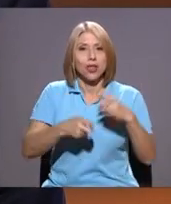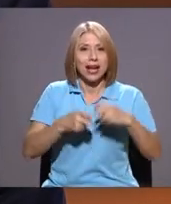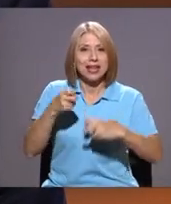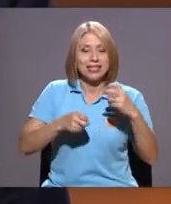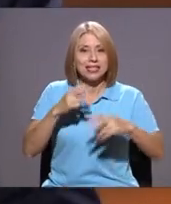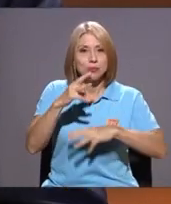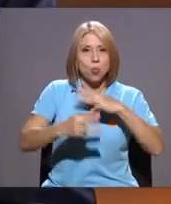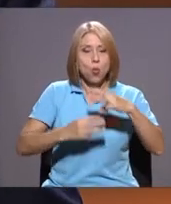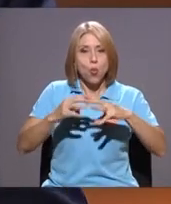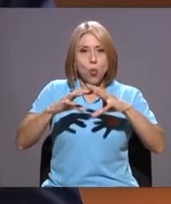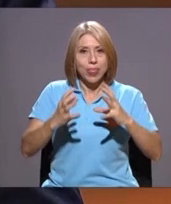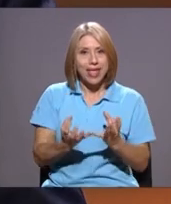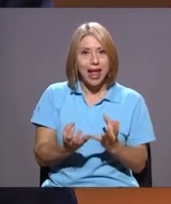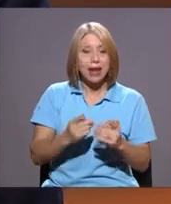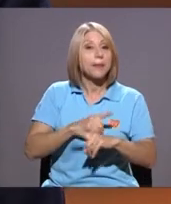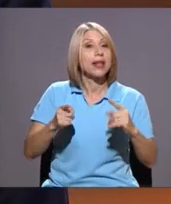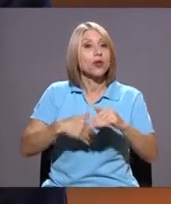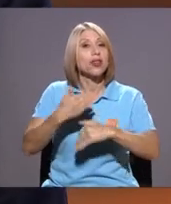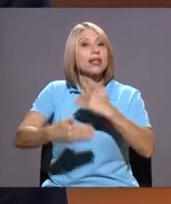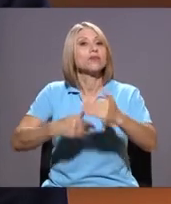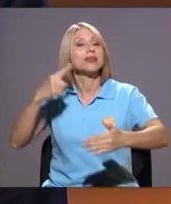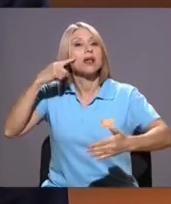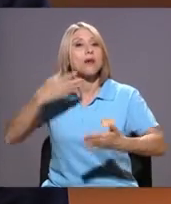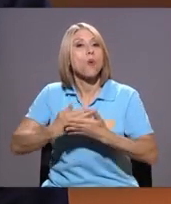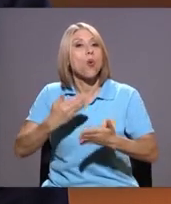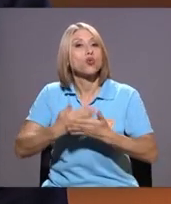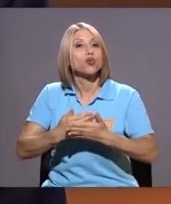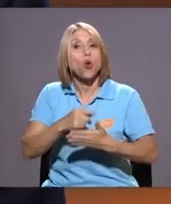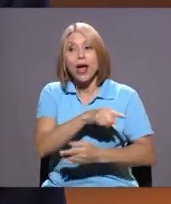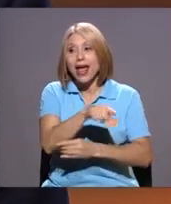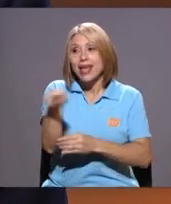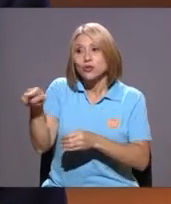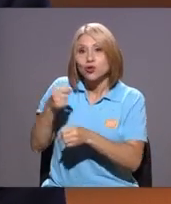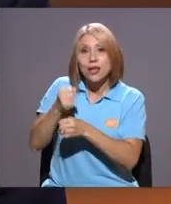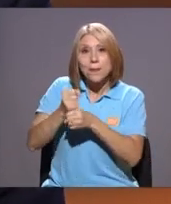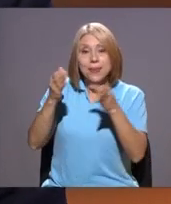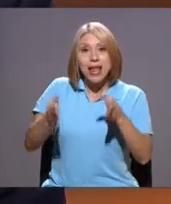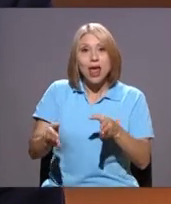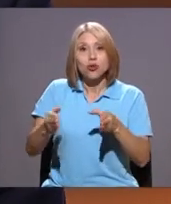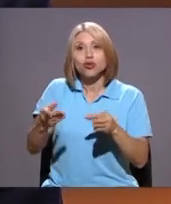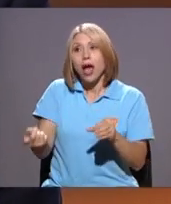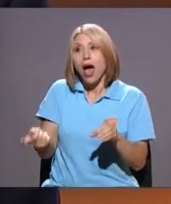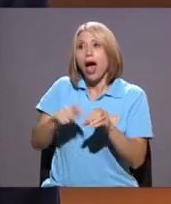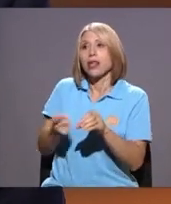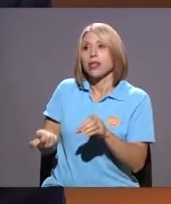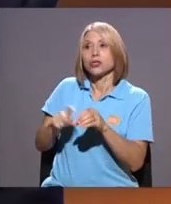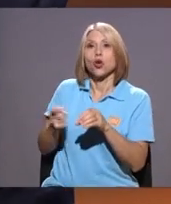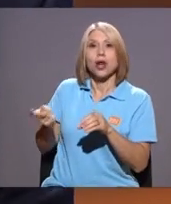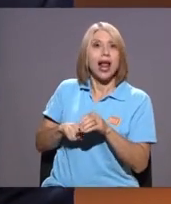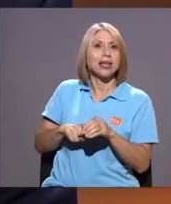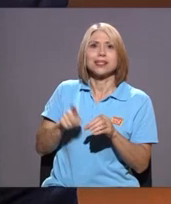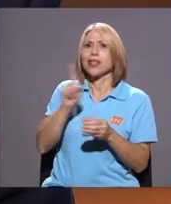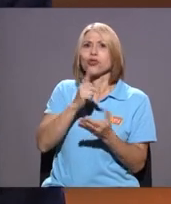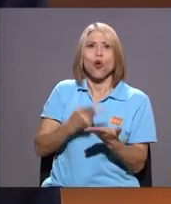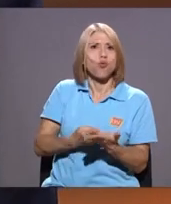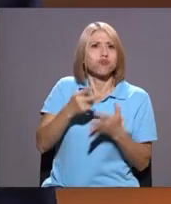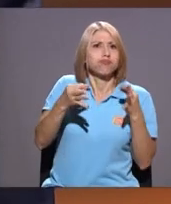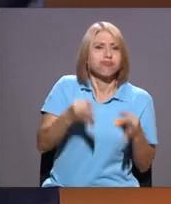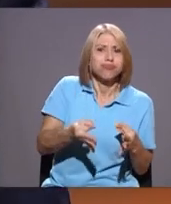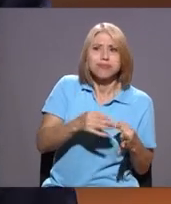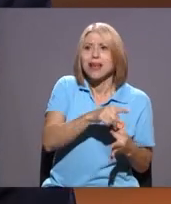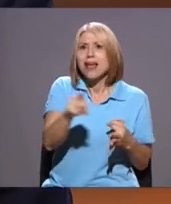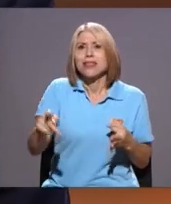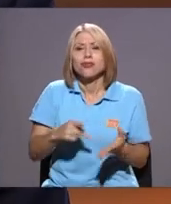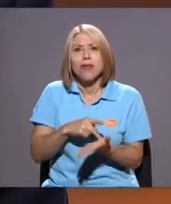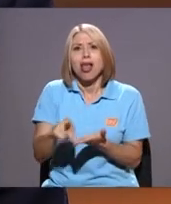se hizo pero después se demostró que esos empleados adicionales no crearon valor sino que crearon un gasto público que